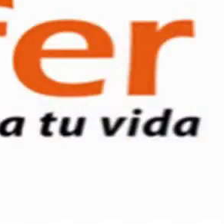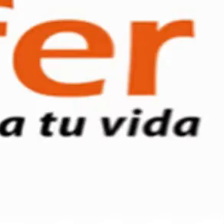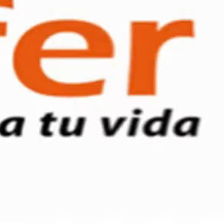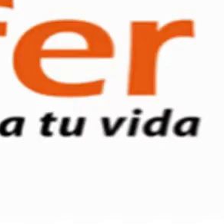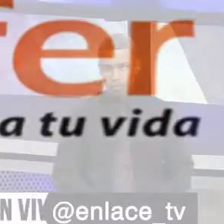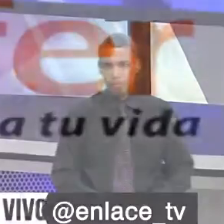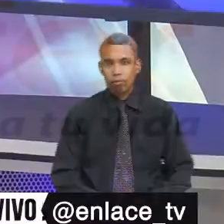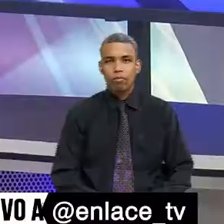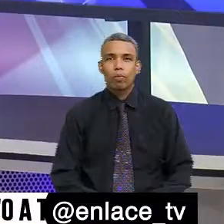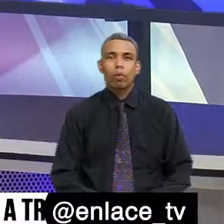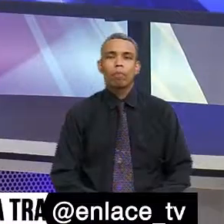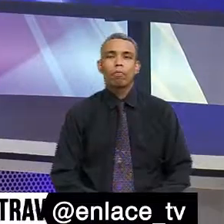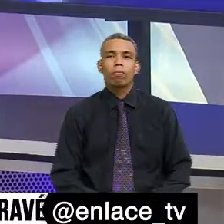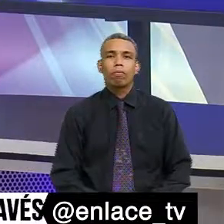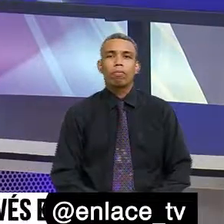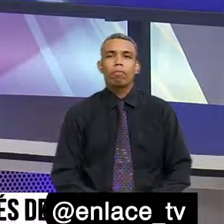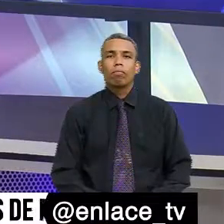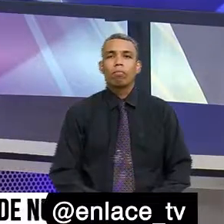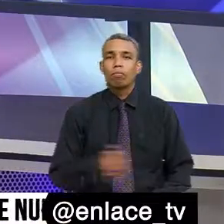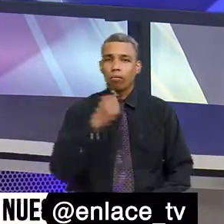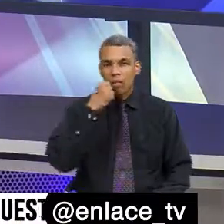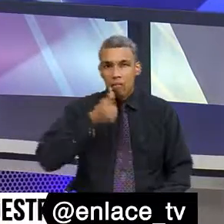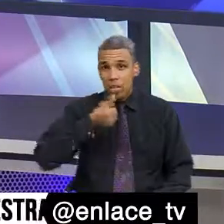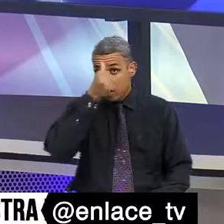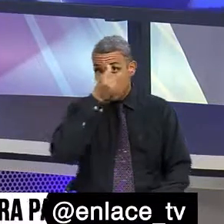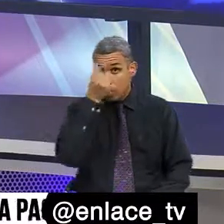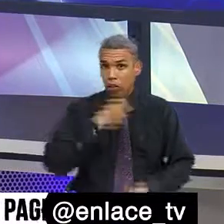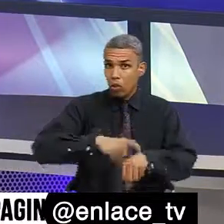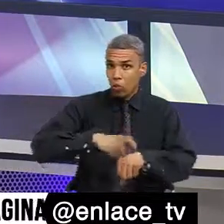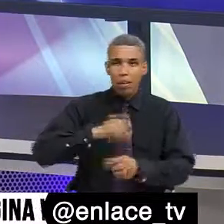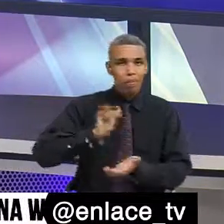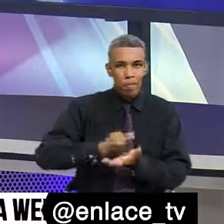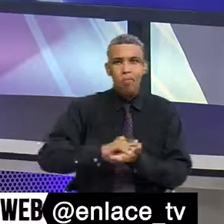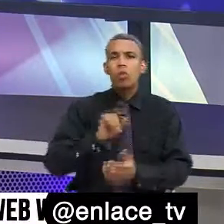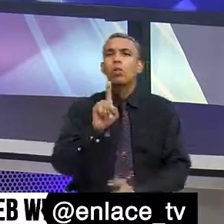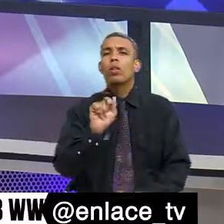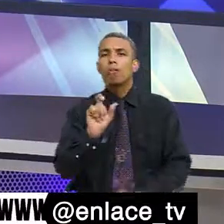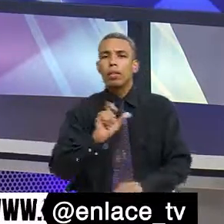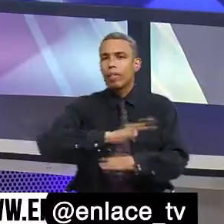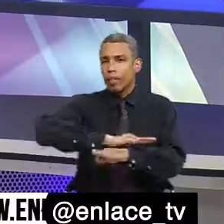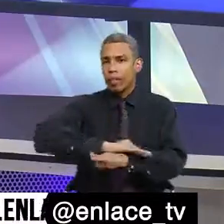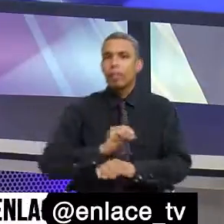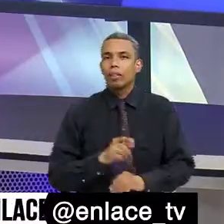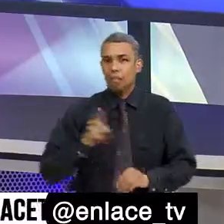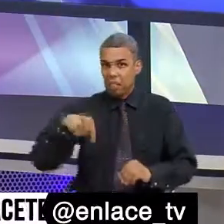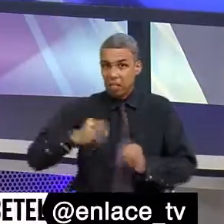vida. Mañana domingo tenemos una nueva cita, de nuevo a las 6:30 en punto, en el